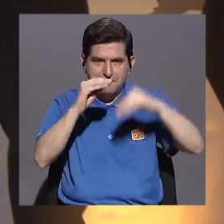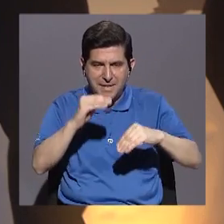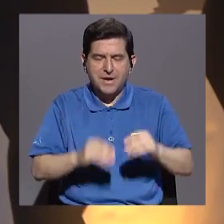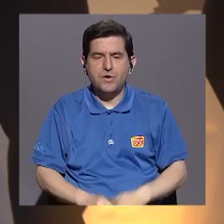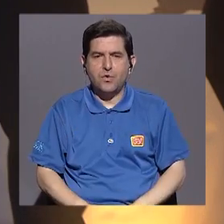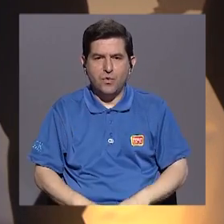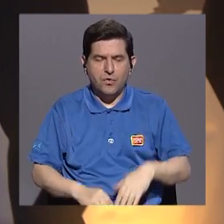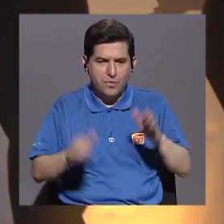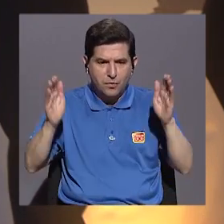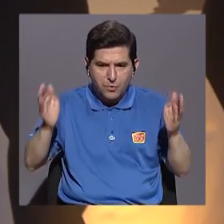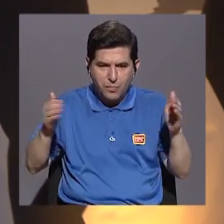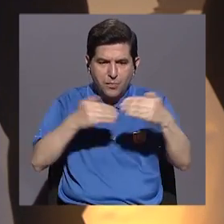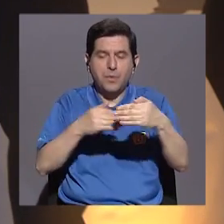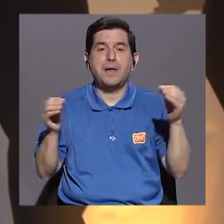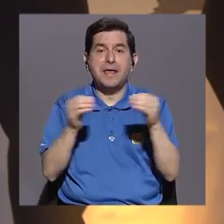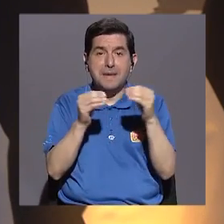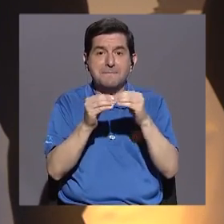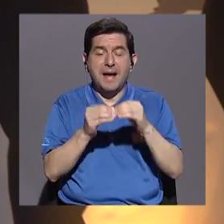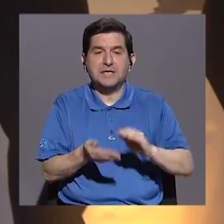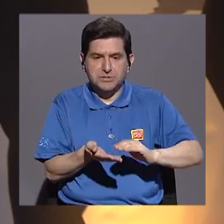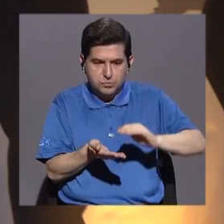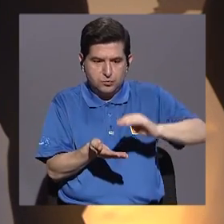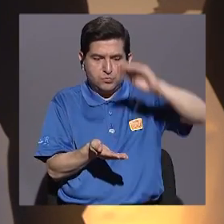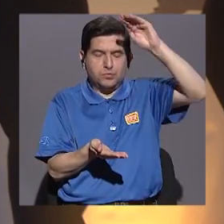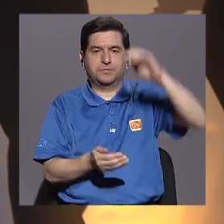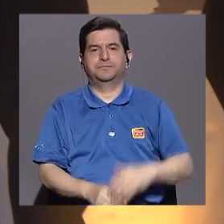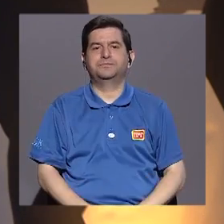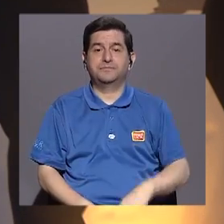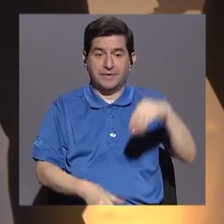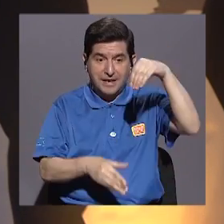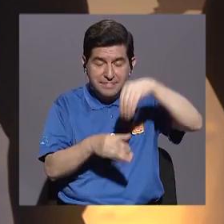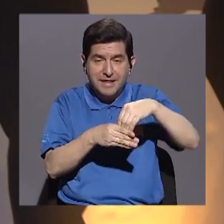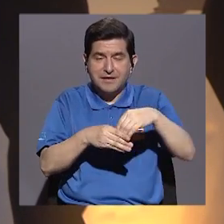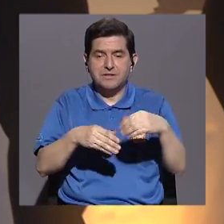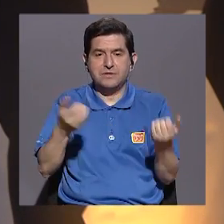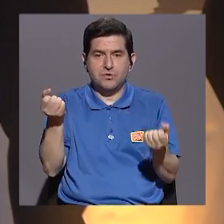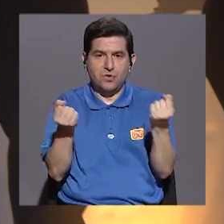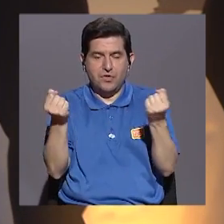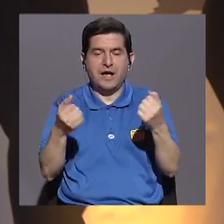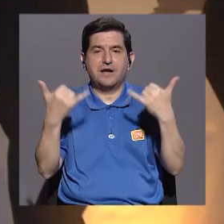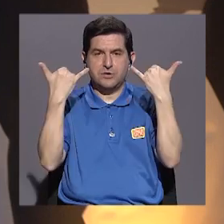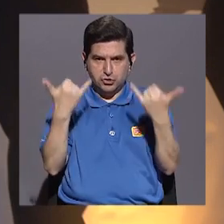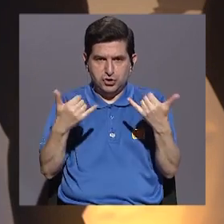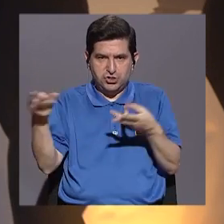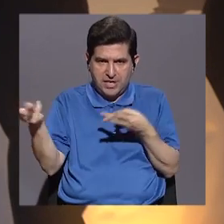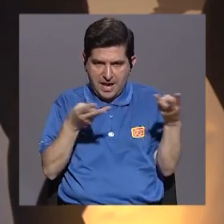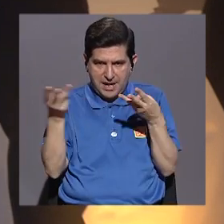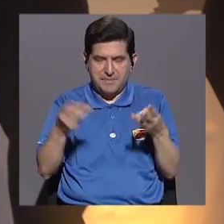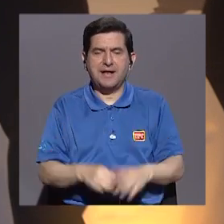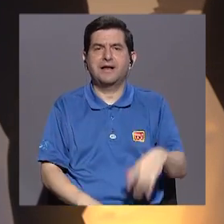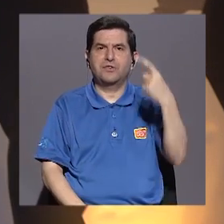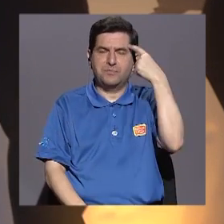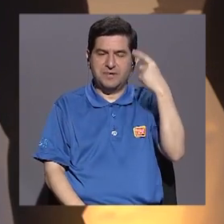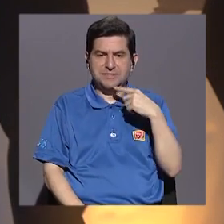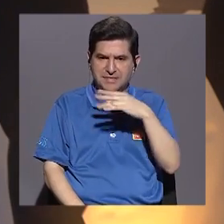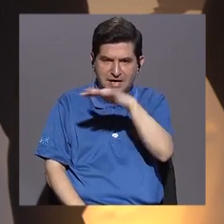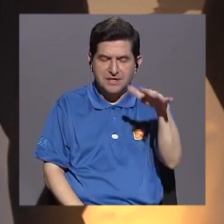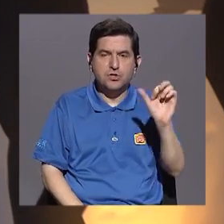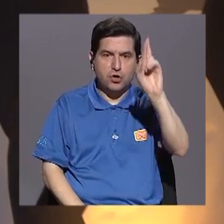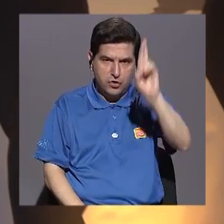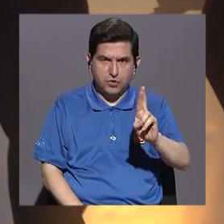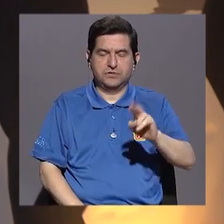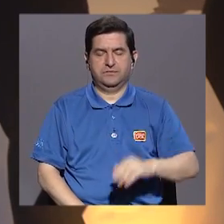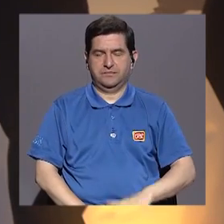volumen mayor capacidad de almacenamiento dentro del vehículos que existen en el mercado y enfocándonos un poco a la realidad